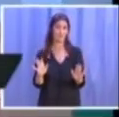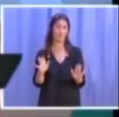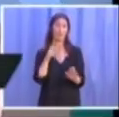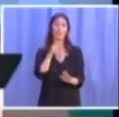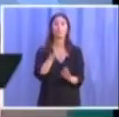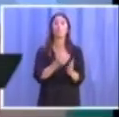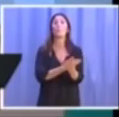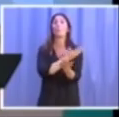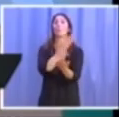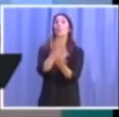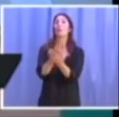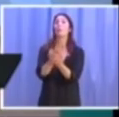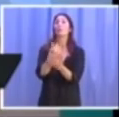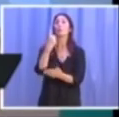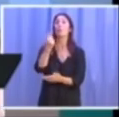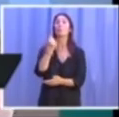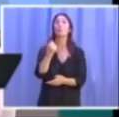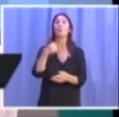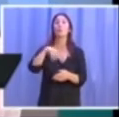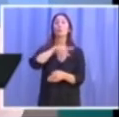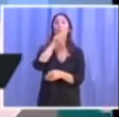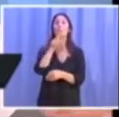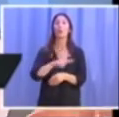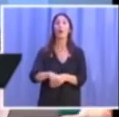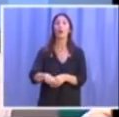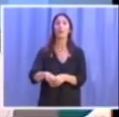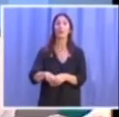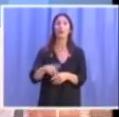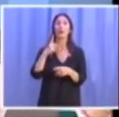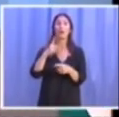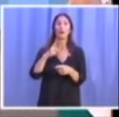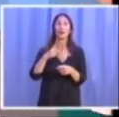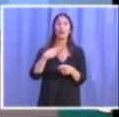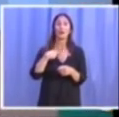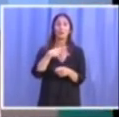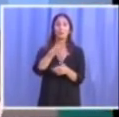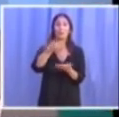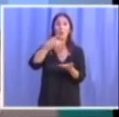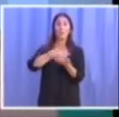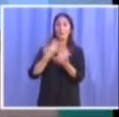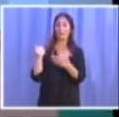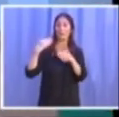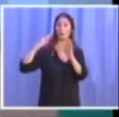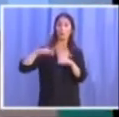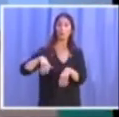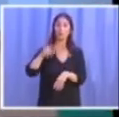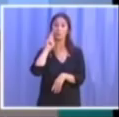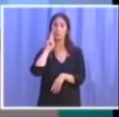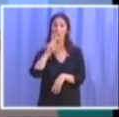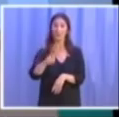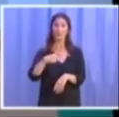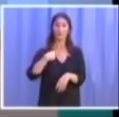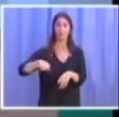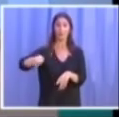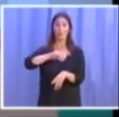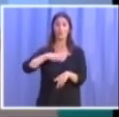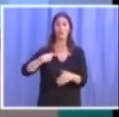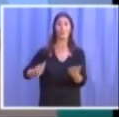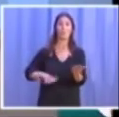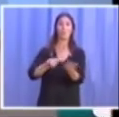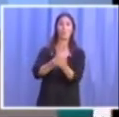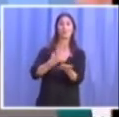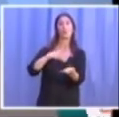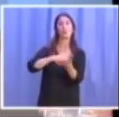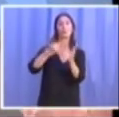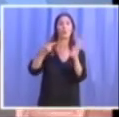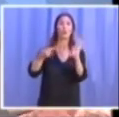Plantean un modelo, el millón de metros cuadrados y 2 huevos duros más. Se han presentado lo último y cuando han visto que el resto hemos presentado un